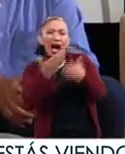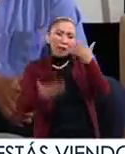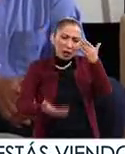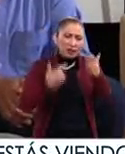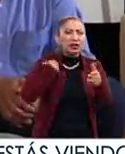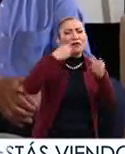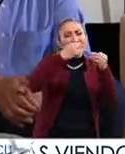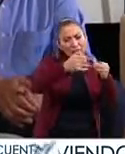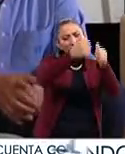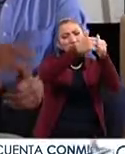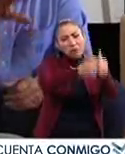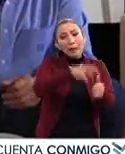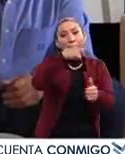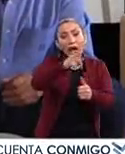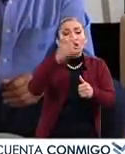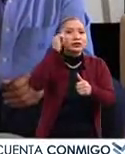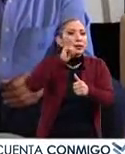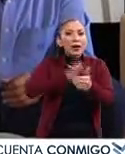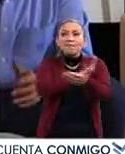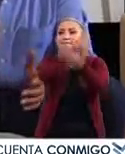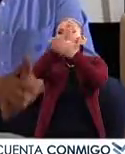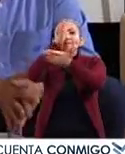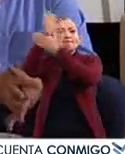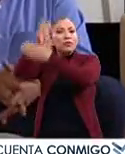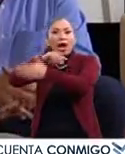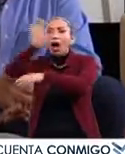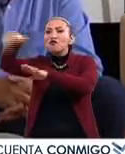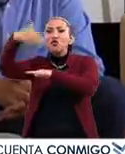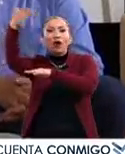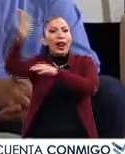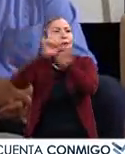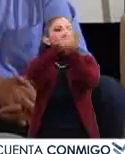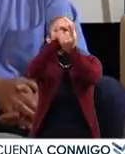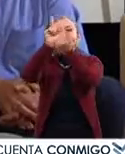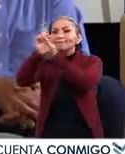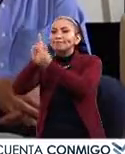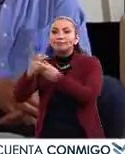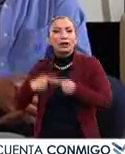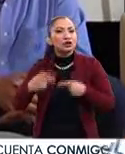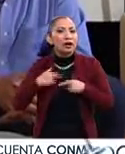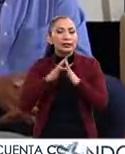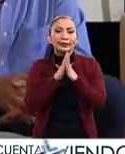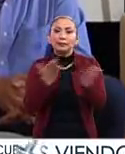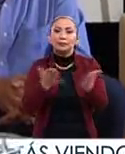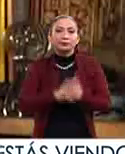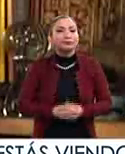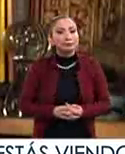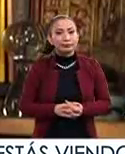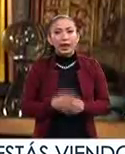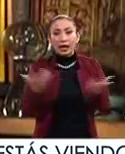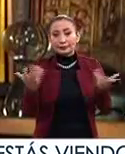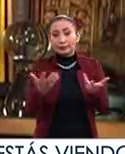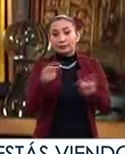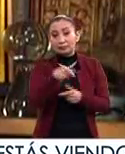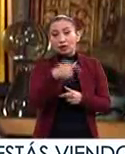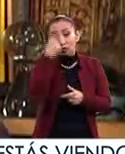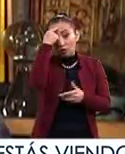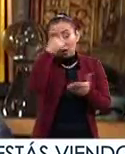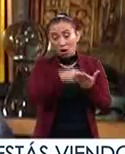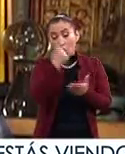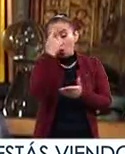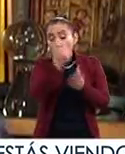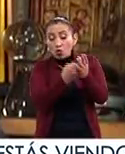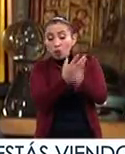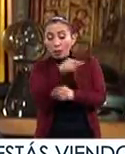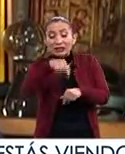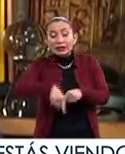cuando. De vez en cuando, pero te encontraremos en las ferias, en los puntos en donde debe estar la gente que hace libros. Sí. Yo creo que si algo hay